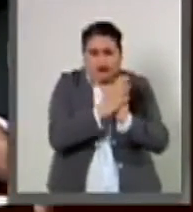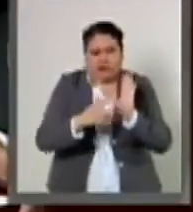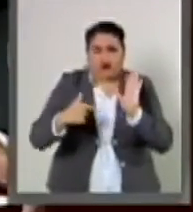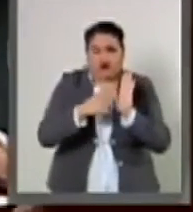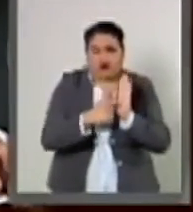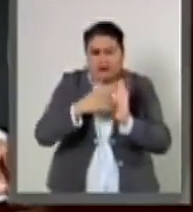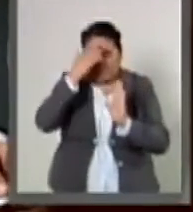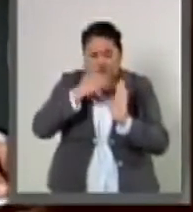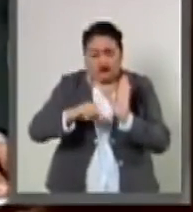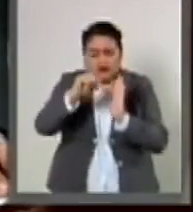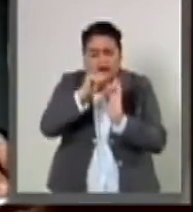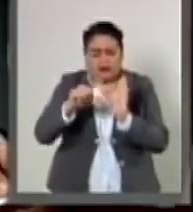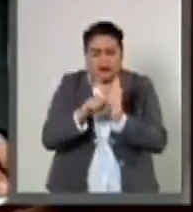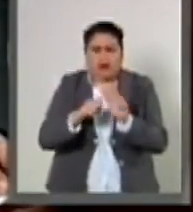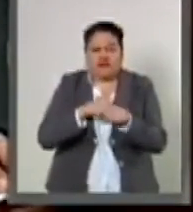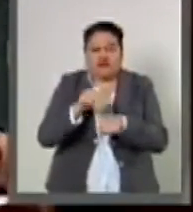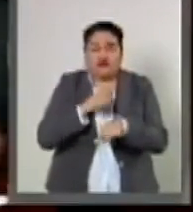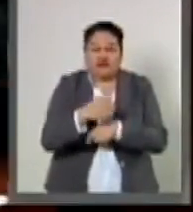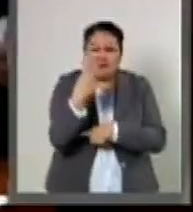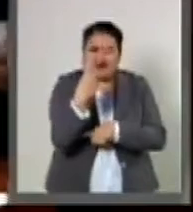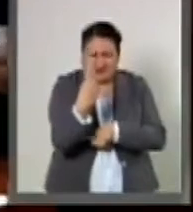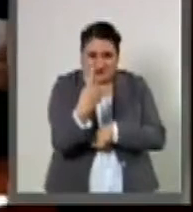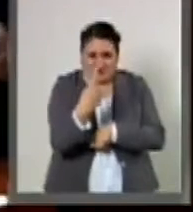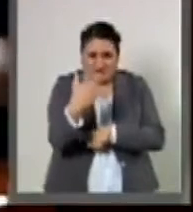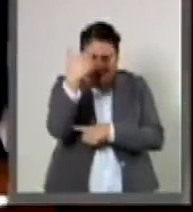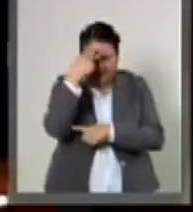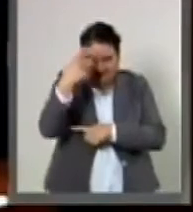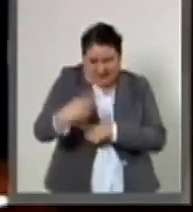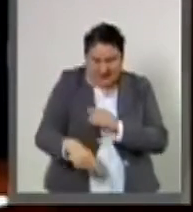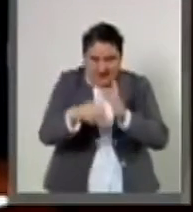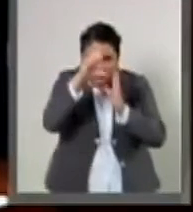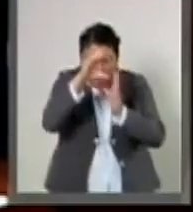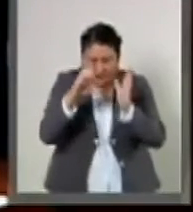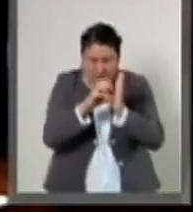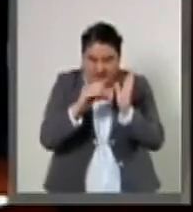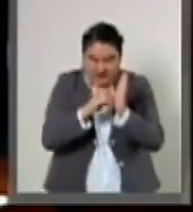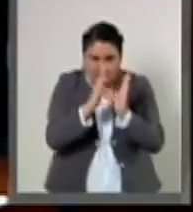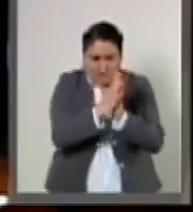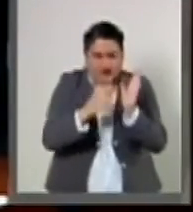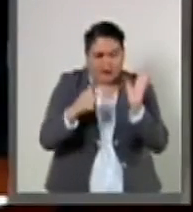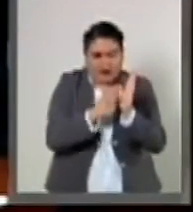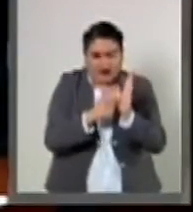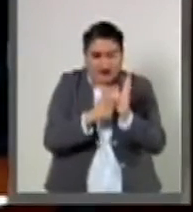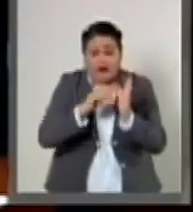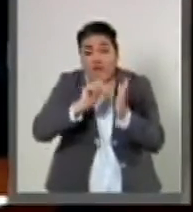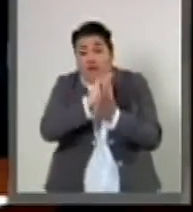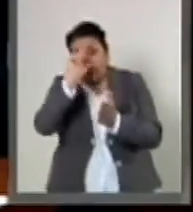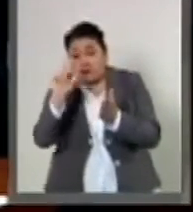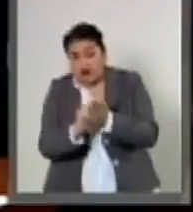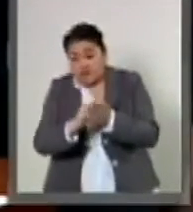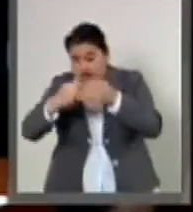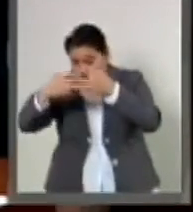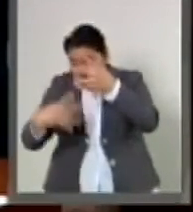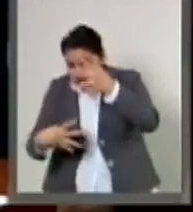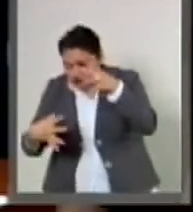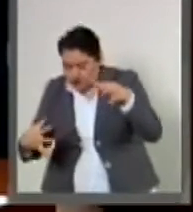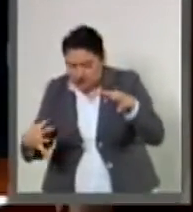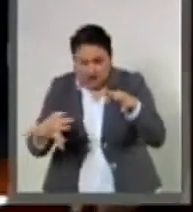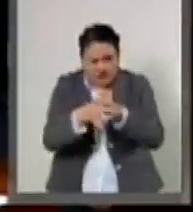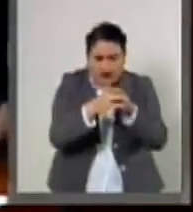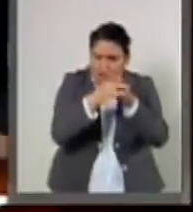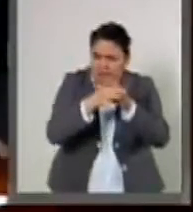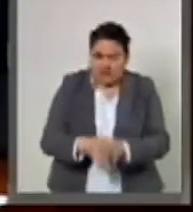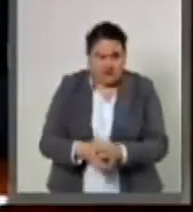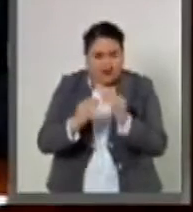en el artículo 1 de la Carta Magna, y por tal razón, todo el marco jurídico nacional debe